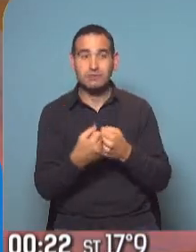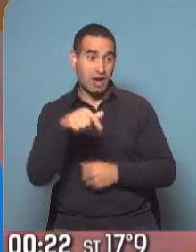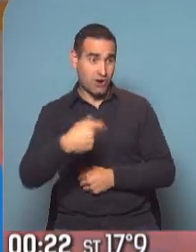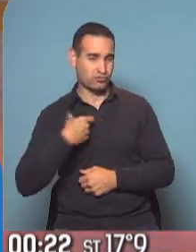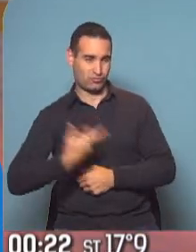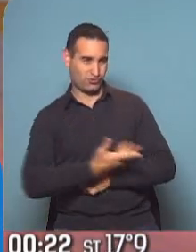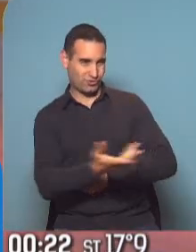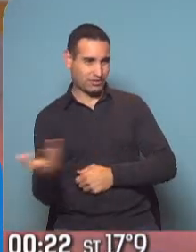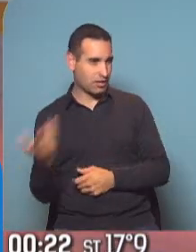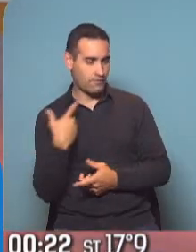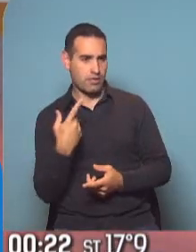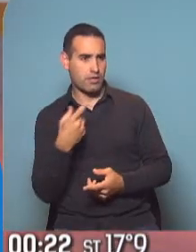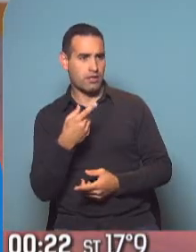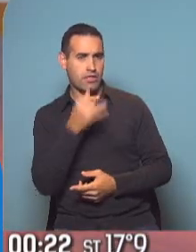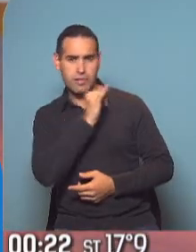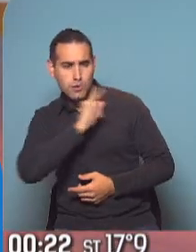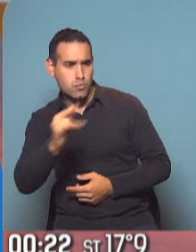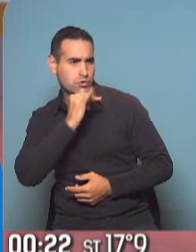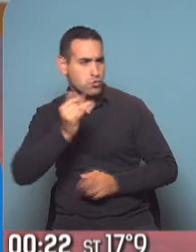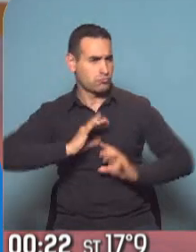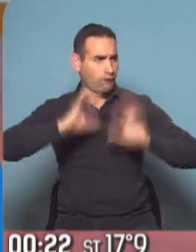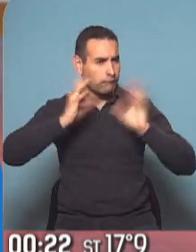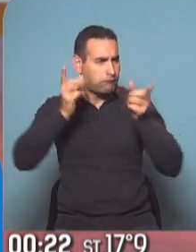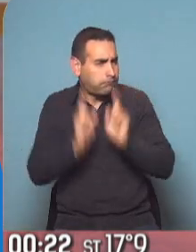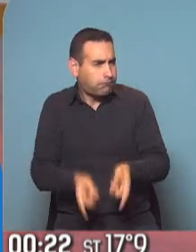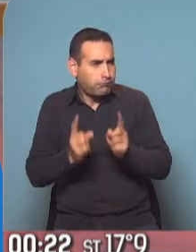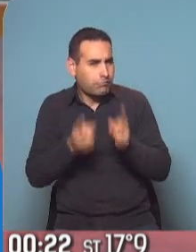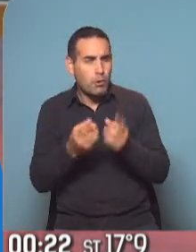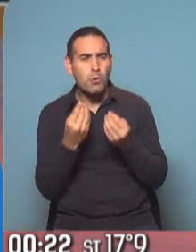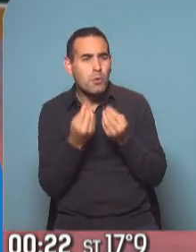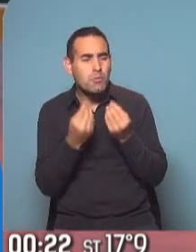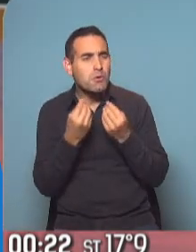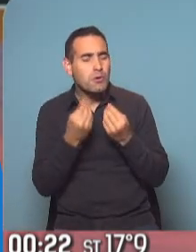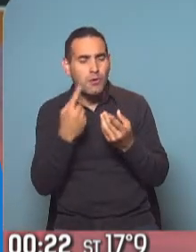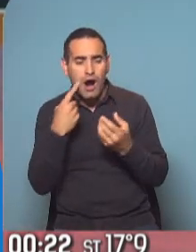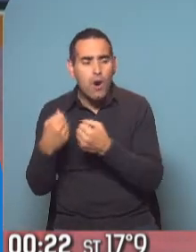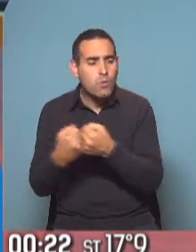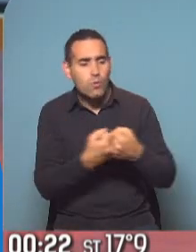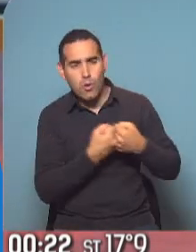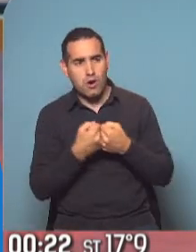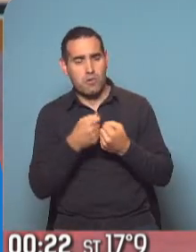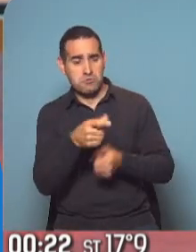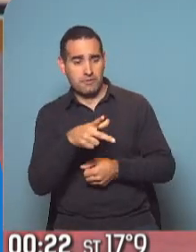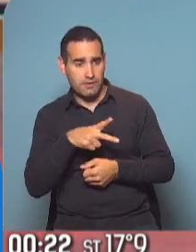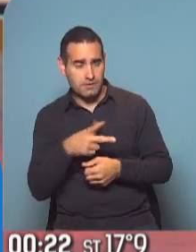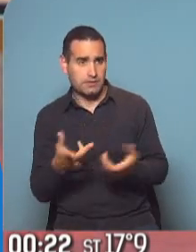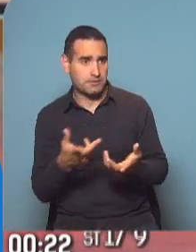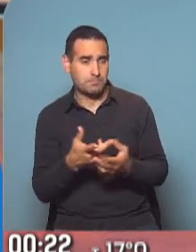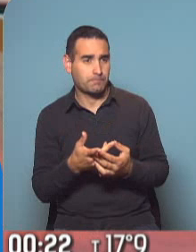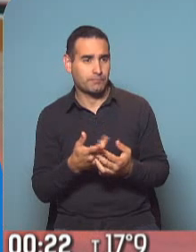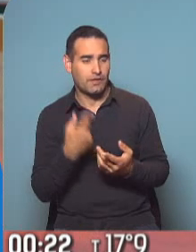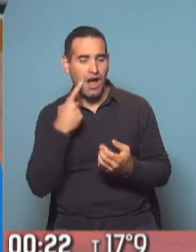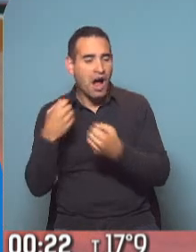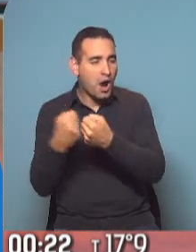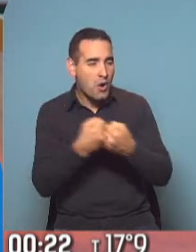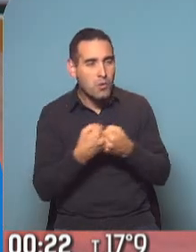con denuncia y enojo permanente, ¿cómo es posible hacer esto que son el